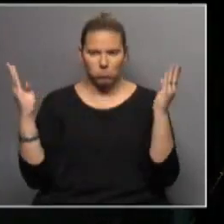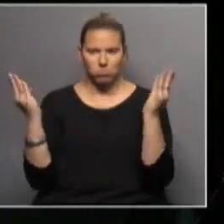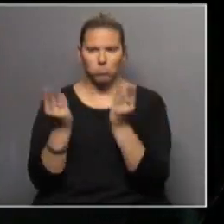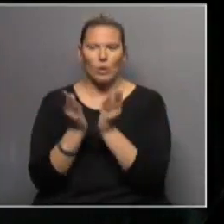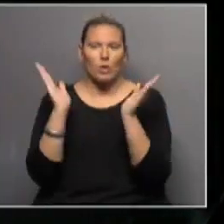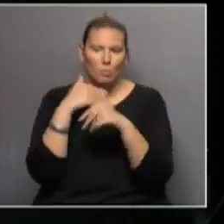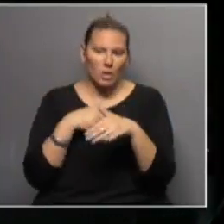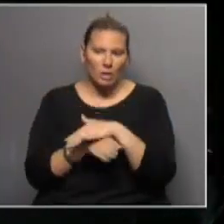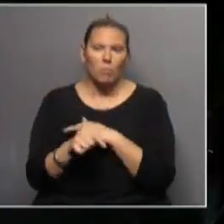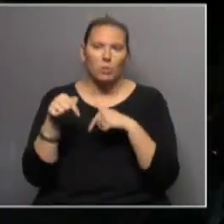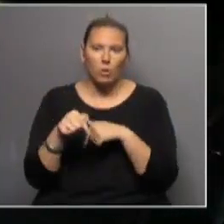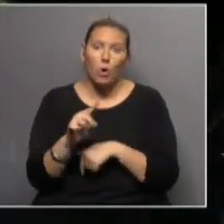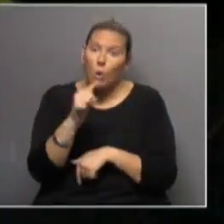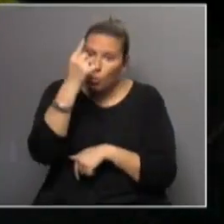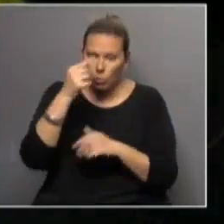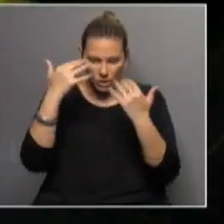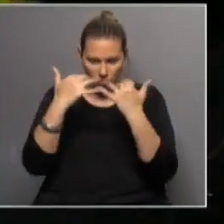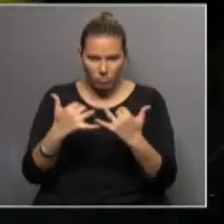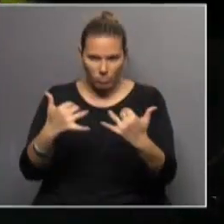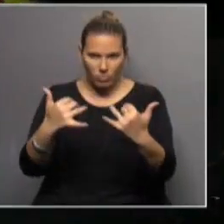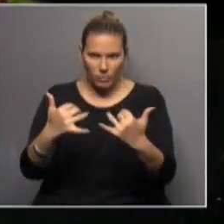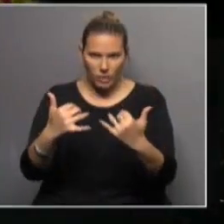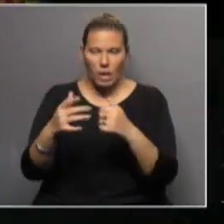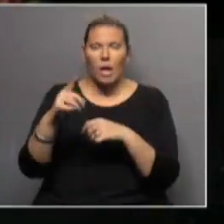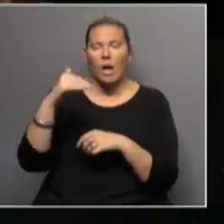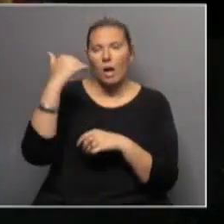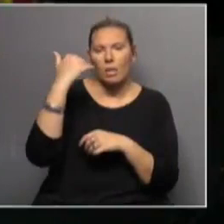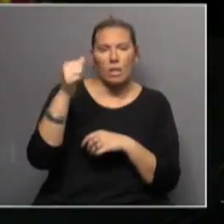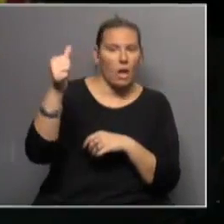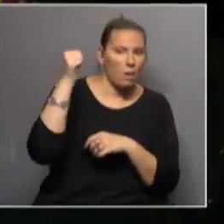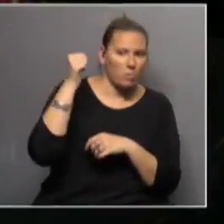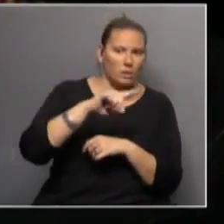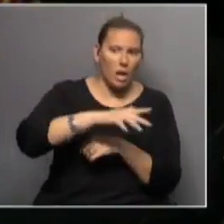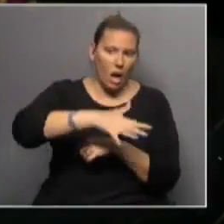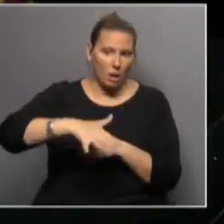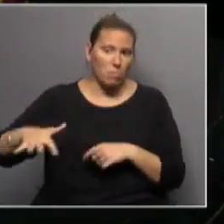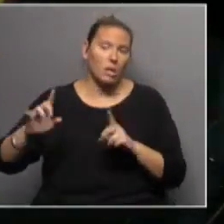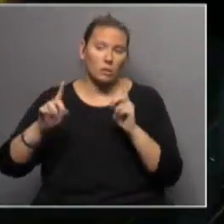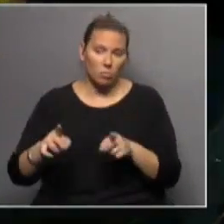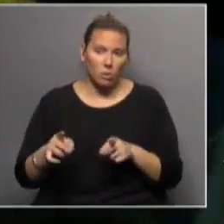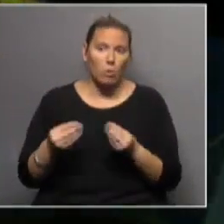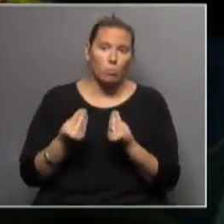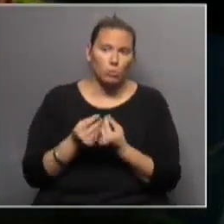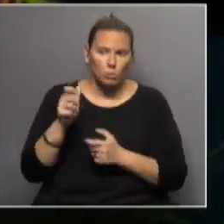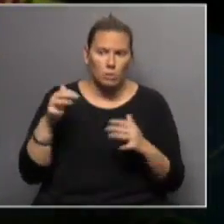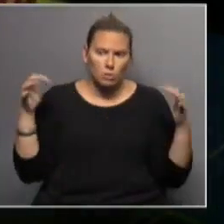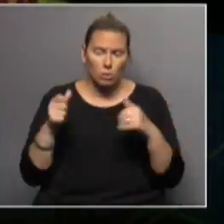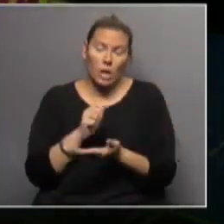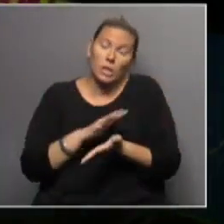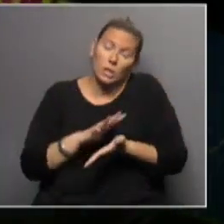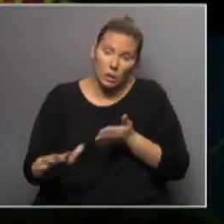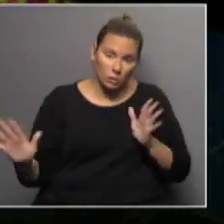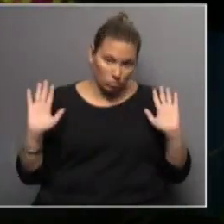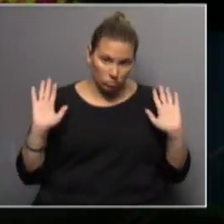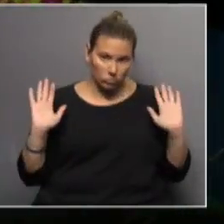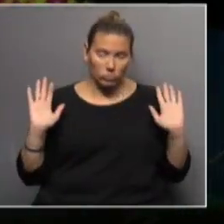se permitía. No, pero ahora va a haber una tribuna que da al agua, de espaldas al agua, ¿no? Eso está muy bueno también. Congrega muchísimo y totalmente gratuito para el